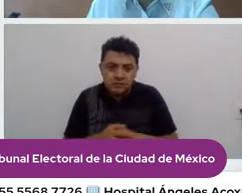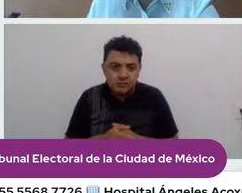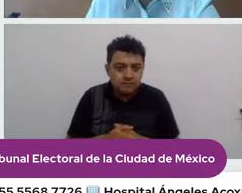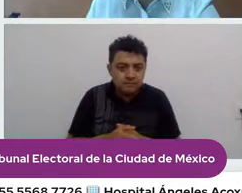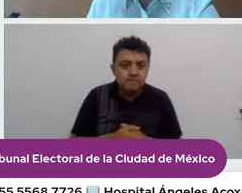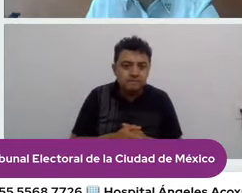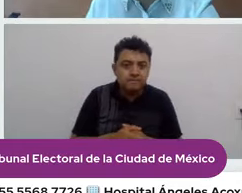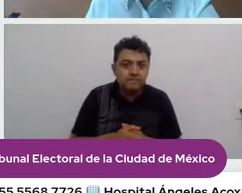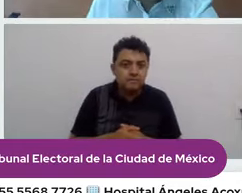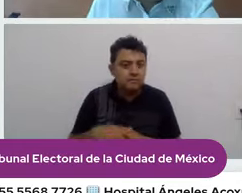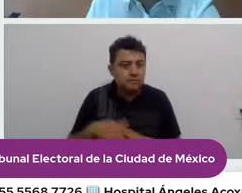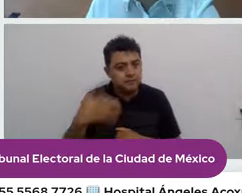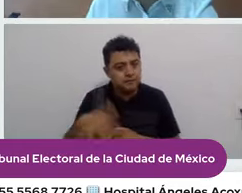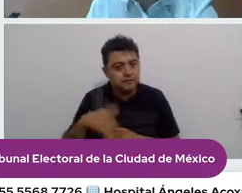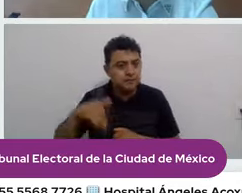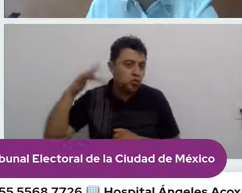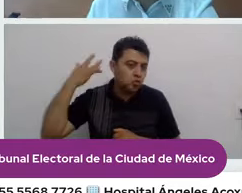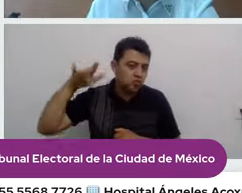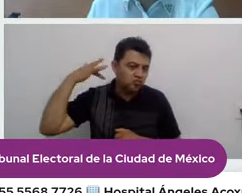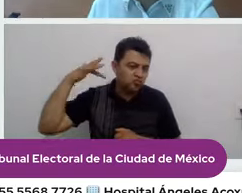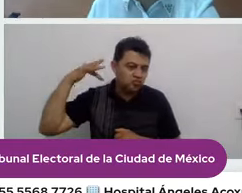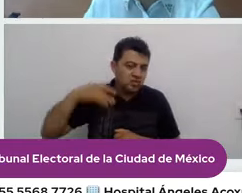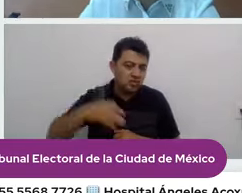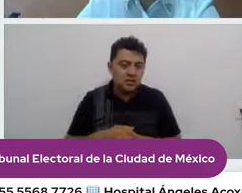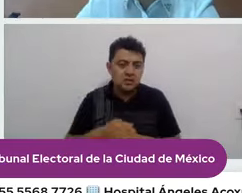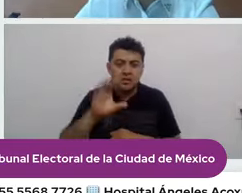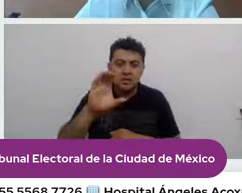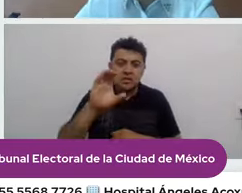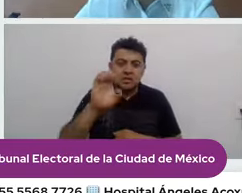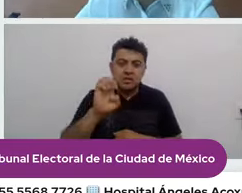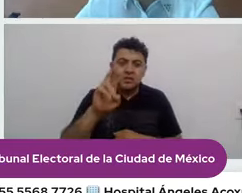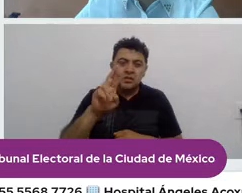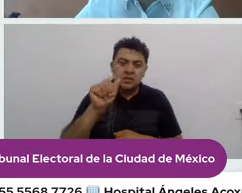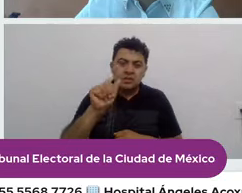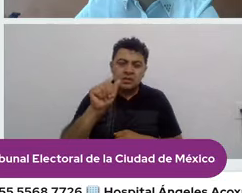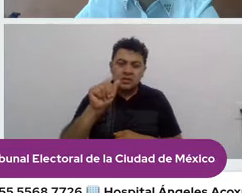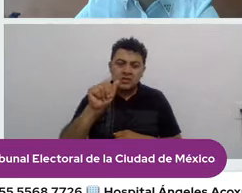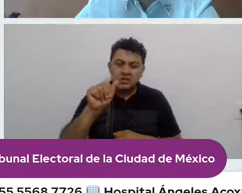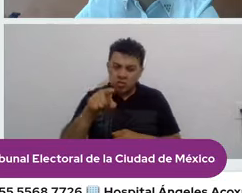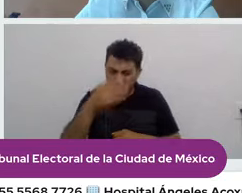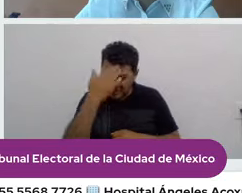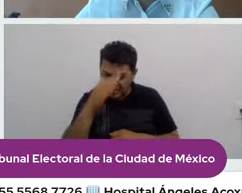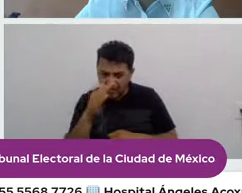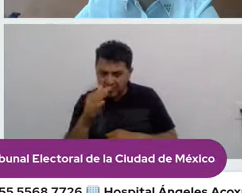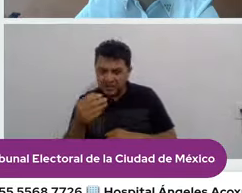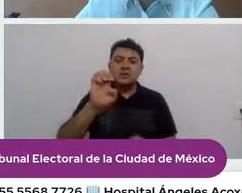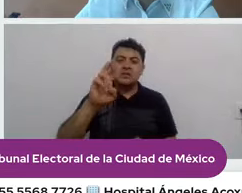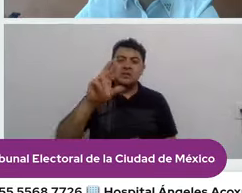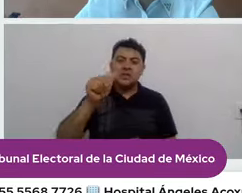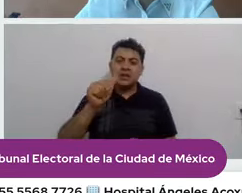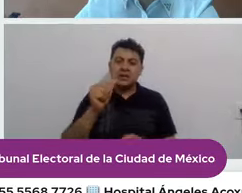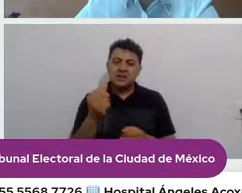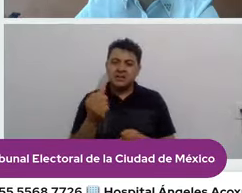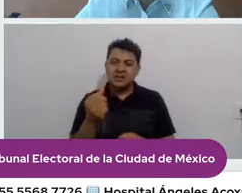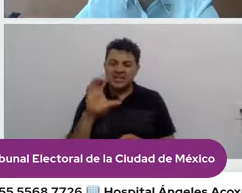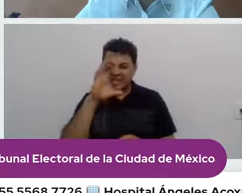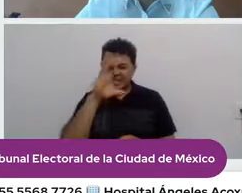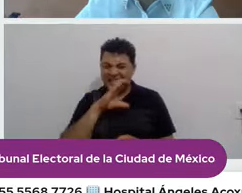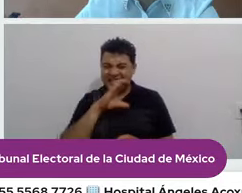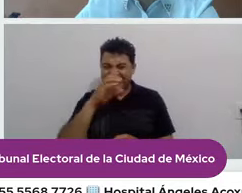caliente en la mano, los quema. Imagínense la piel del conducto auditivo, es más delgada que la del párpado, Entonces me han tocado